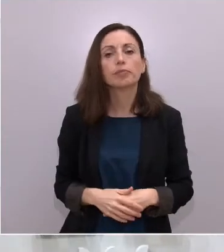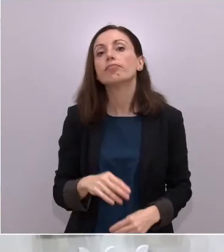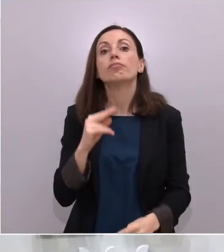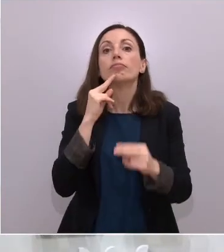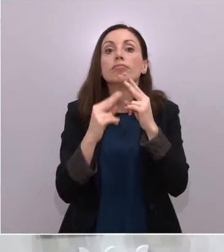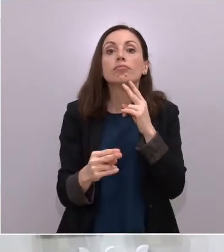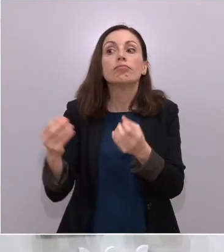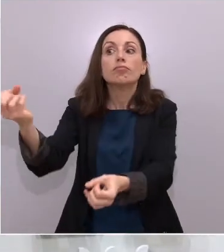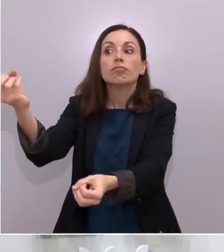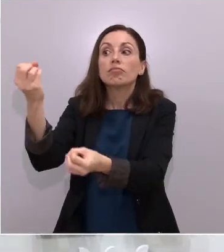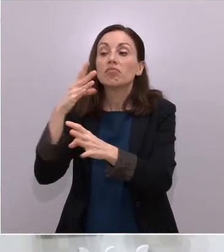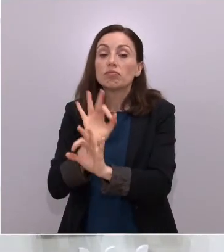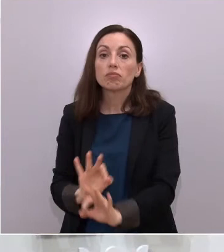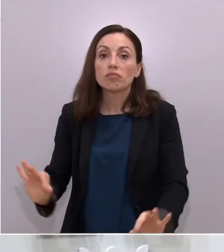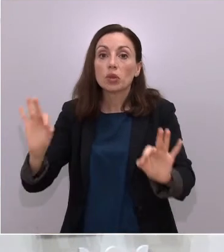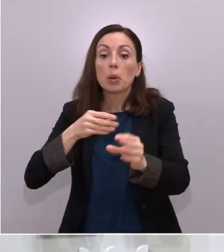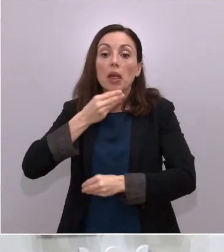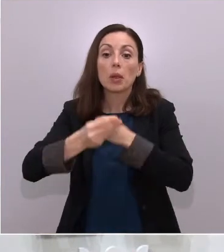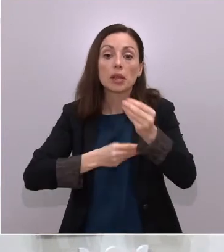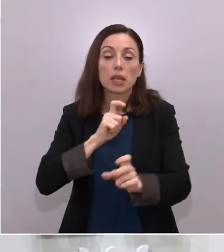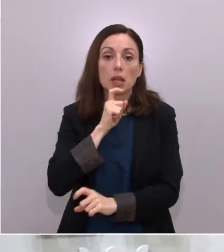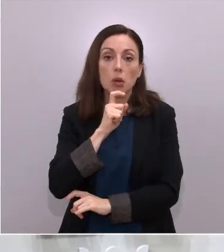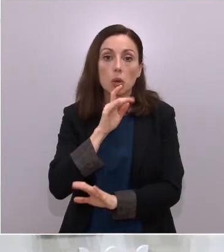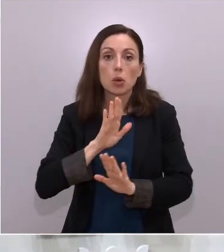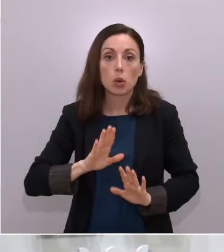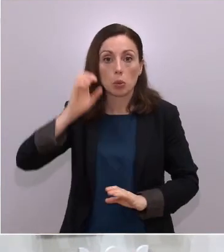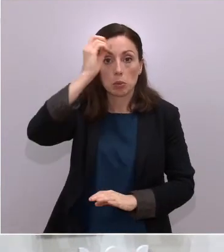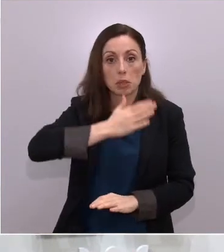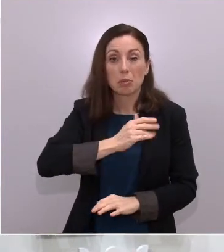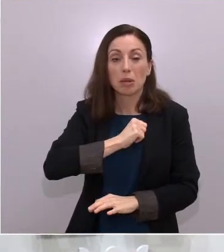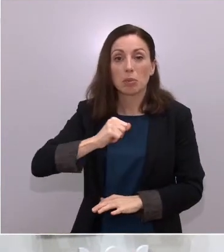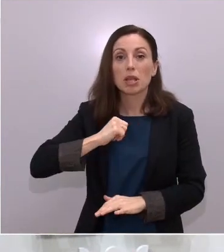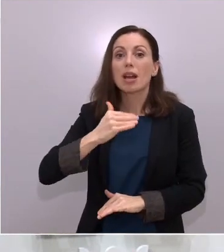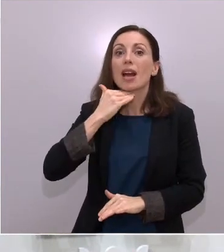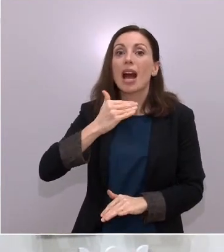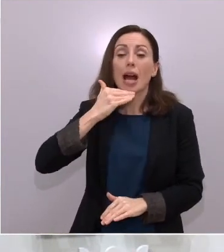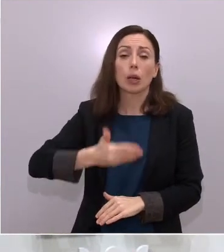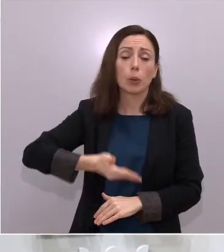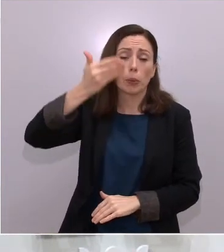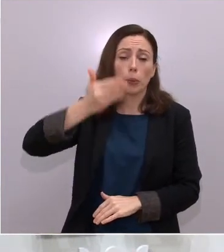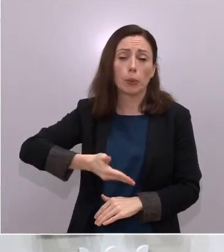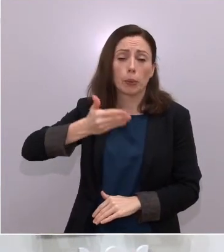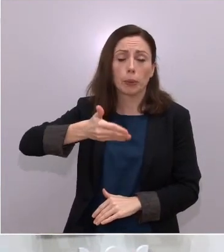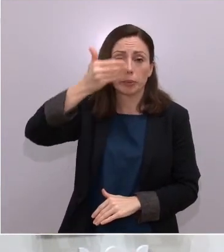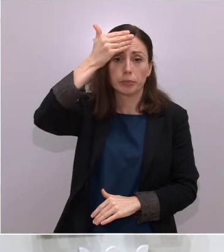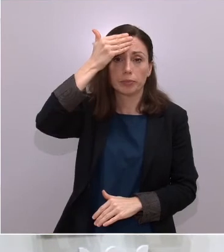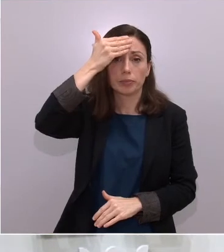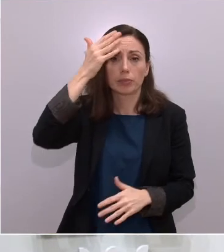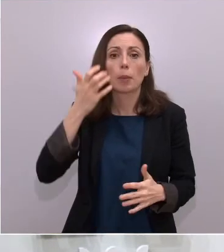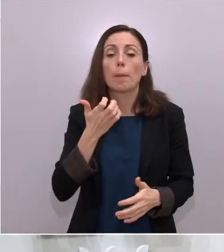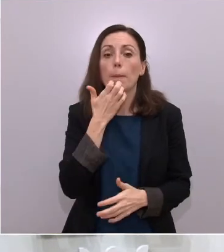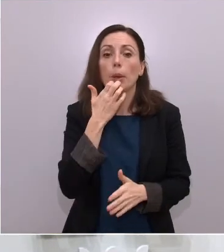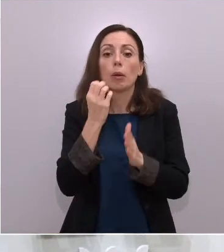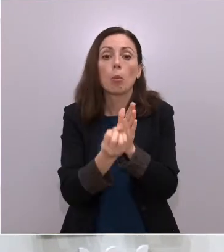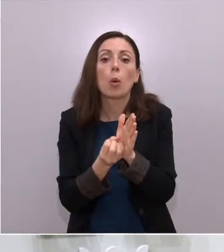No nos ha informado sobre cómo lo va a hacer. De hecho, yo creo que es algo fundamental. No se puede anunciar